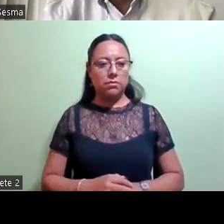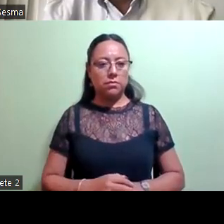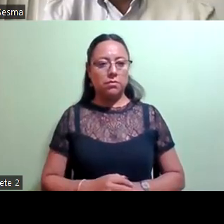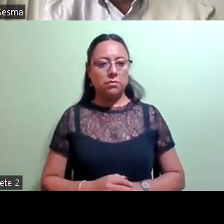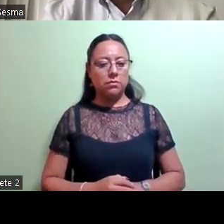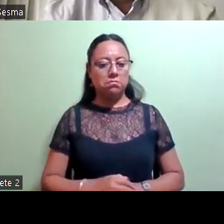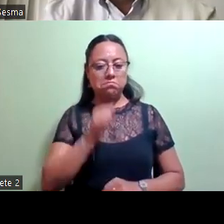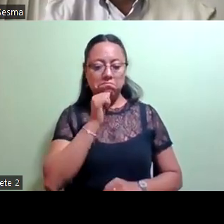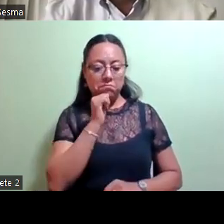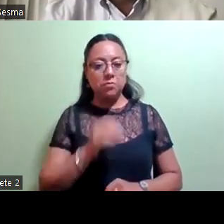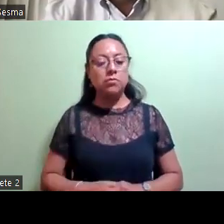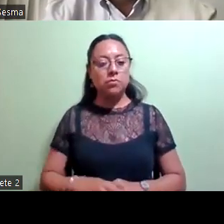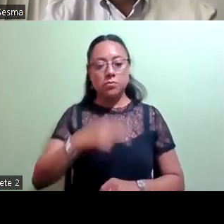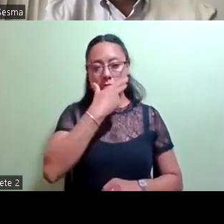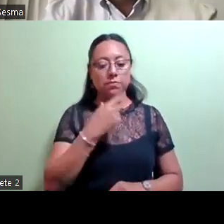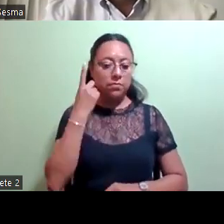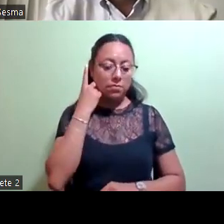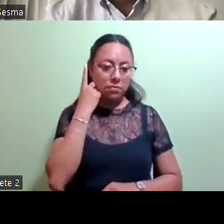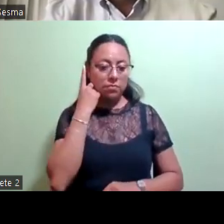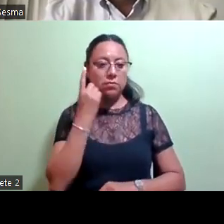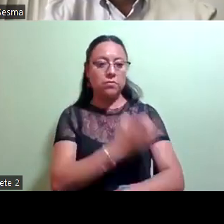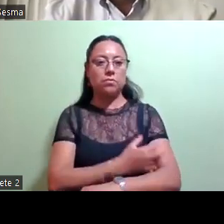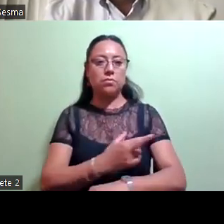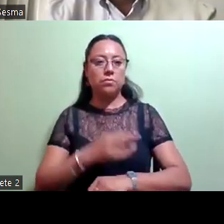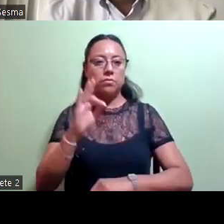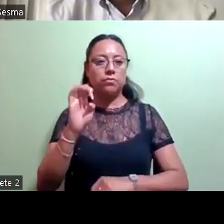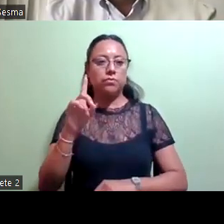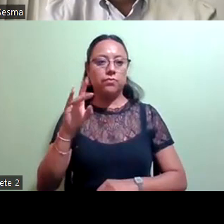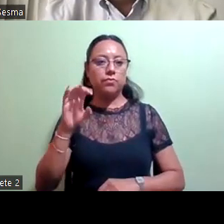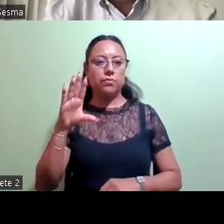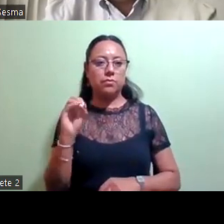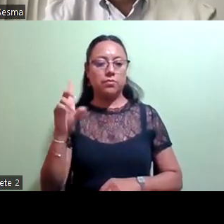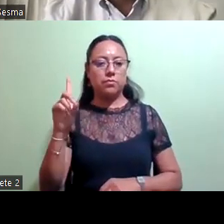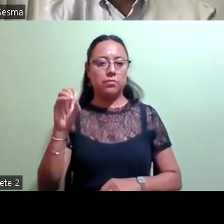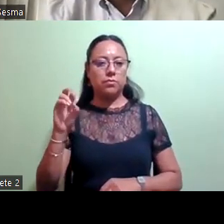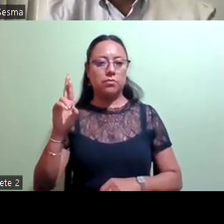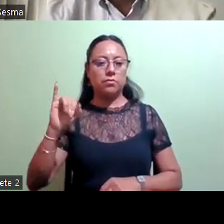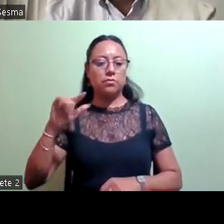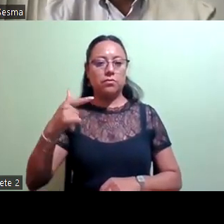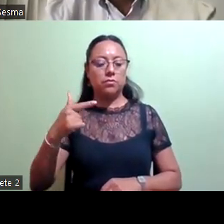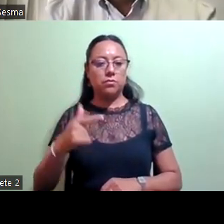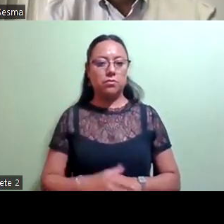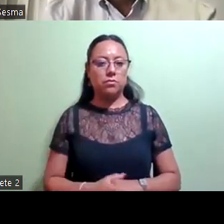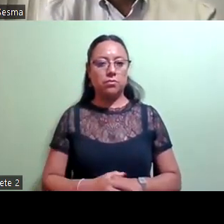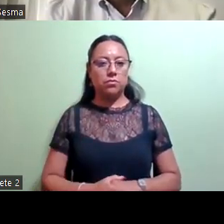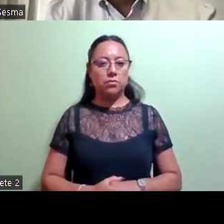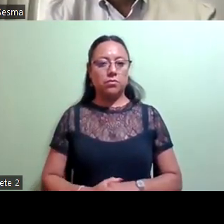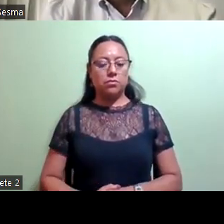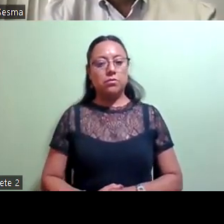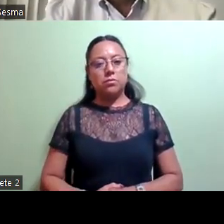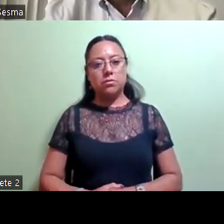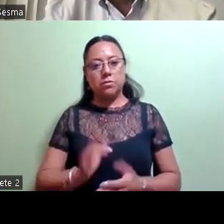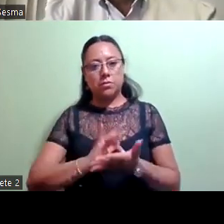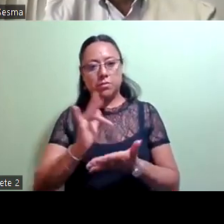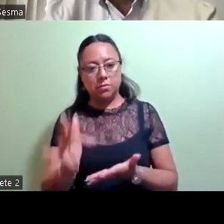Todavía no entra. Diputado Coordinador Federico Dorin Cázar. Dorin en pro, y agradezco y reconozco las atenciones a